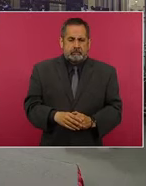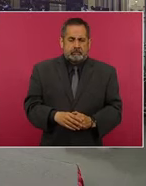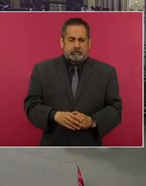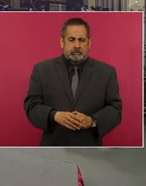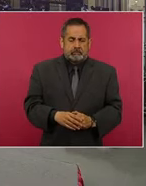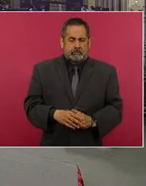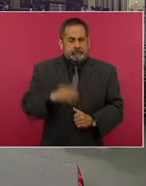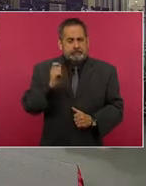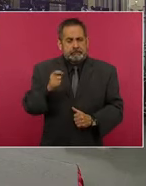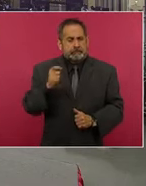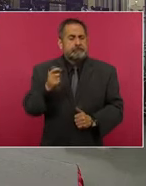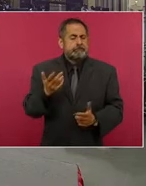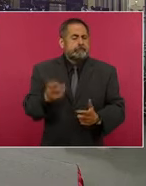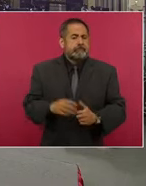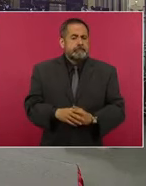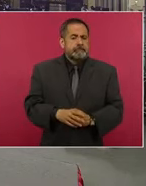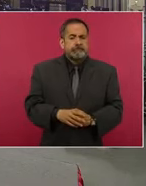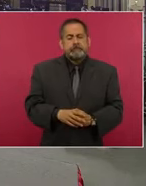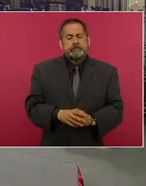Y que